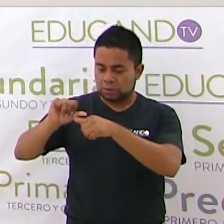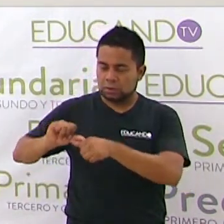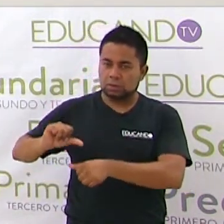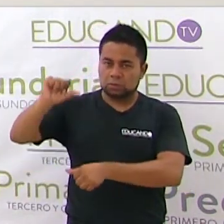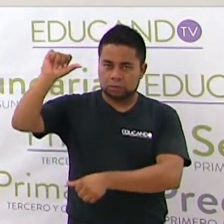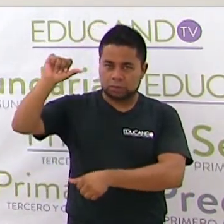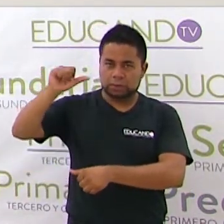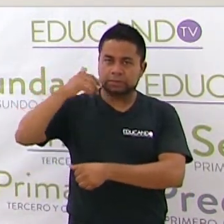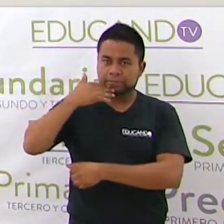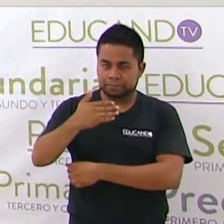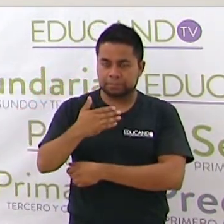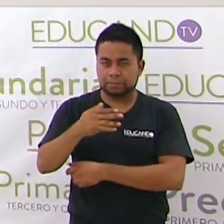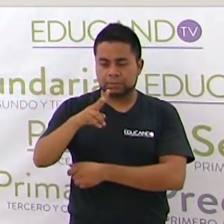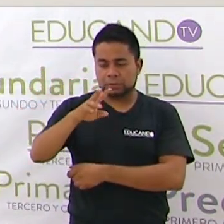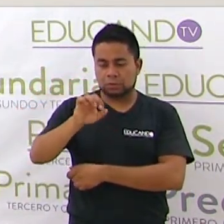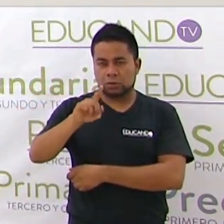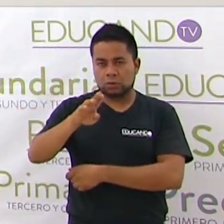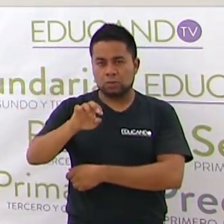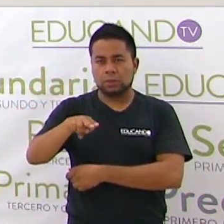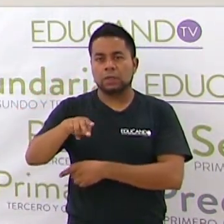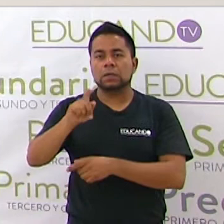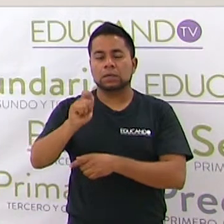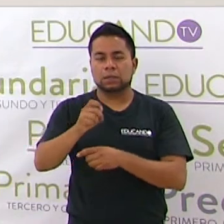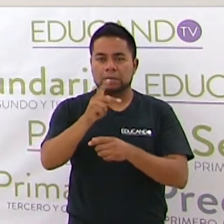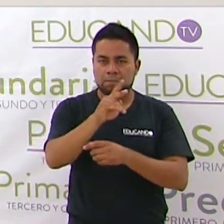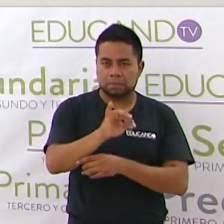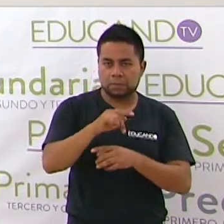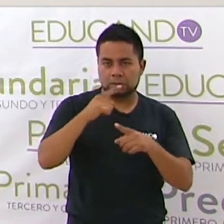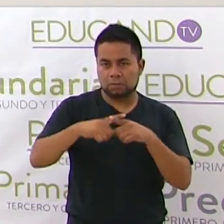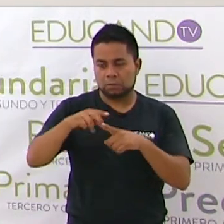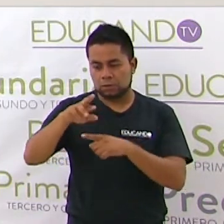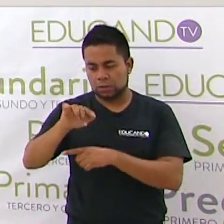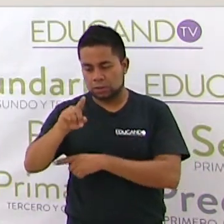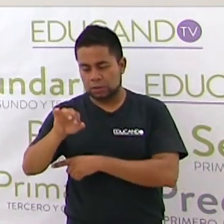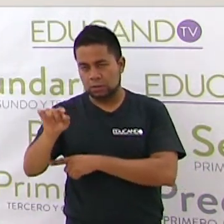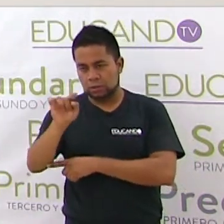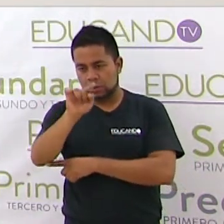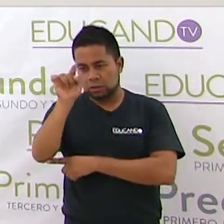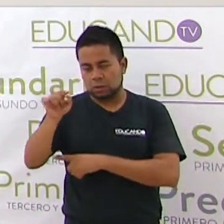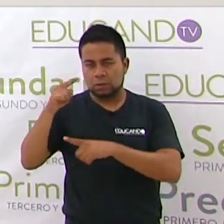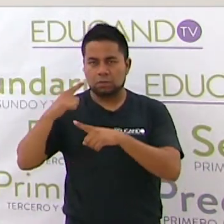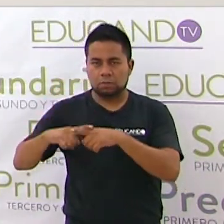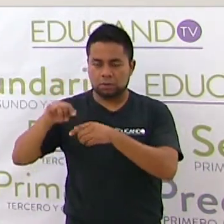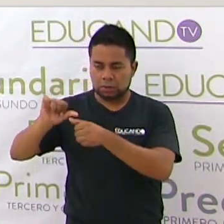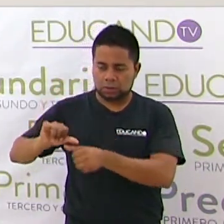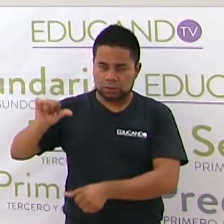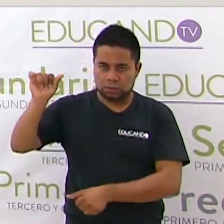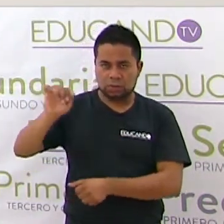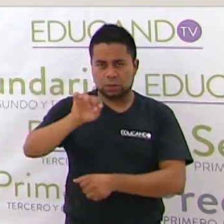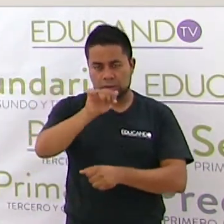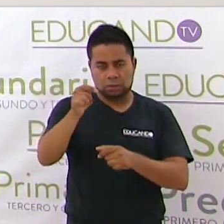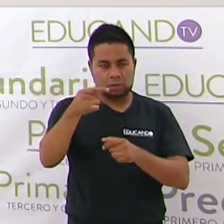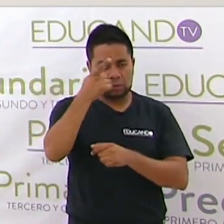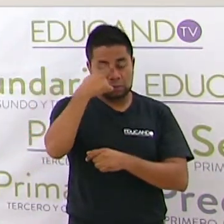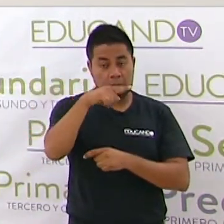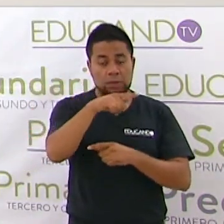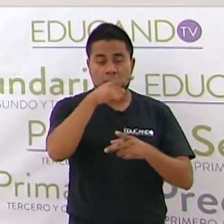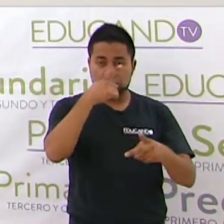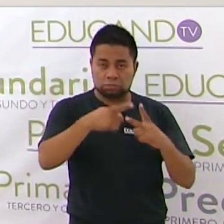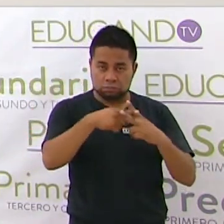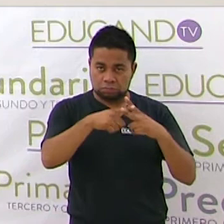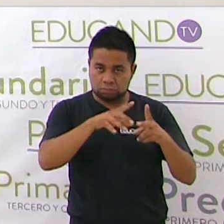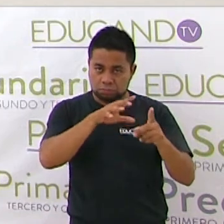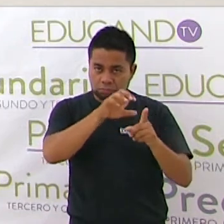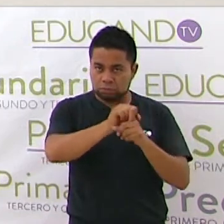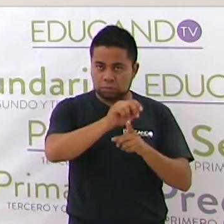está. Volumen de un cilindro es igual a pi por radio al cuadrado por altura. Vamos con la siguiente fórmula. Para calcular el